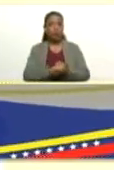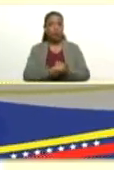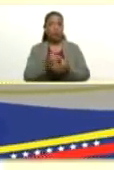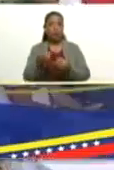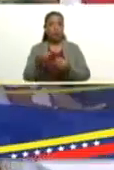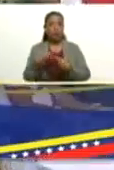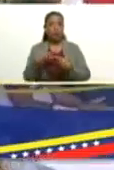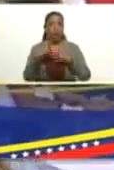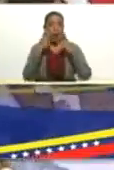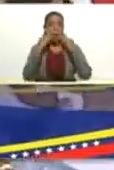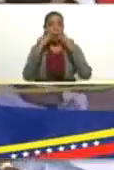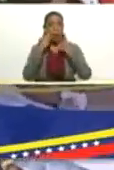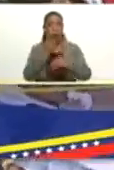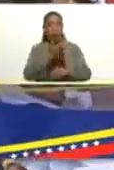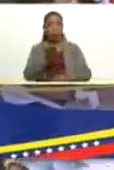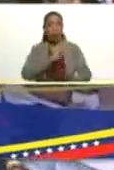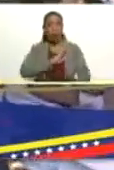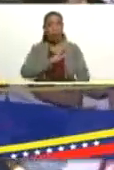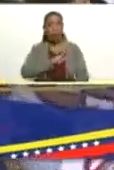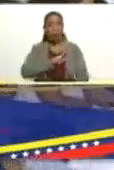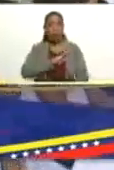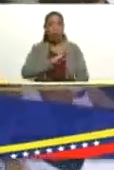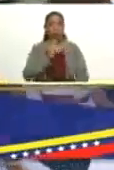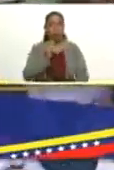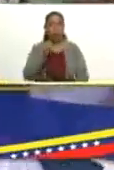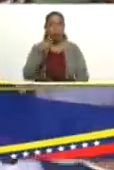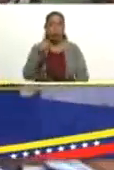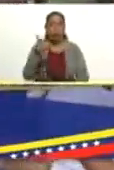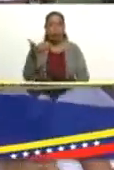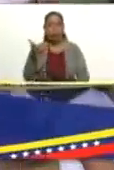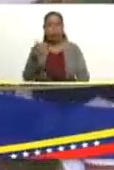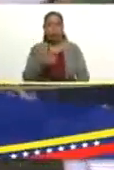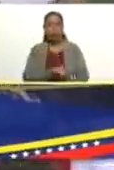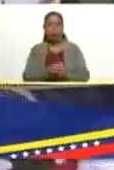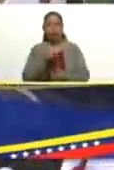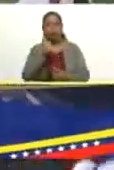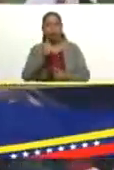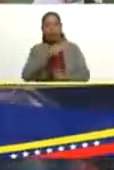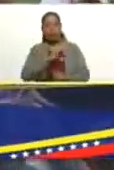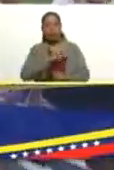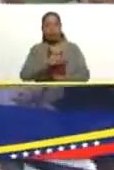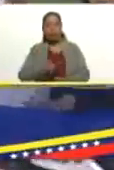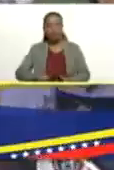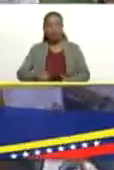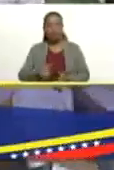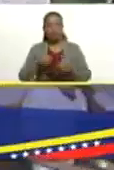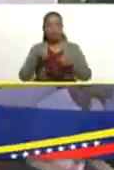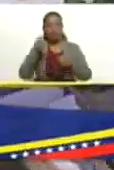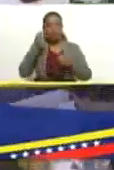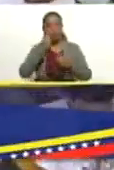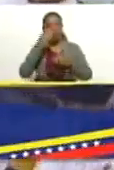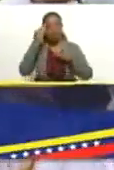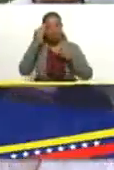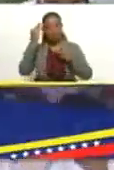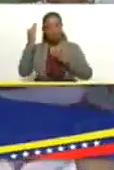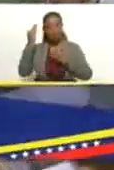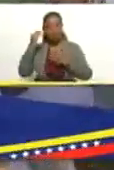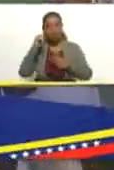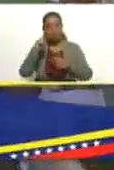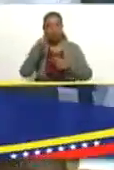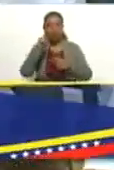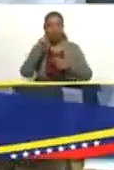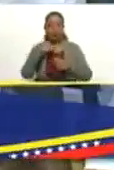la experiencia de ustedes. ¿Cómo estás tú, Francis? Bien, señor presidente. Qué bueno saludarte.